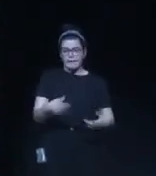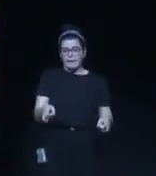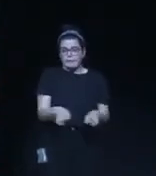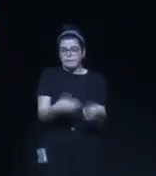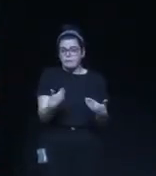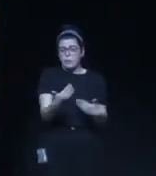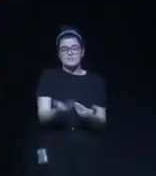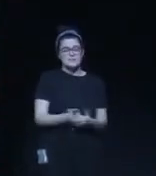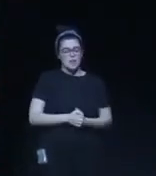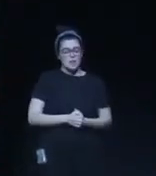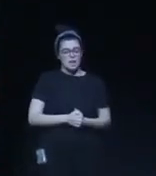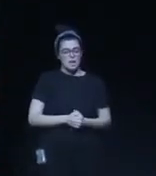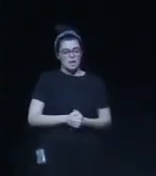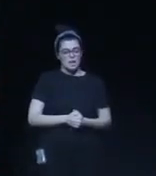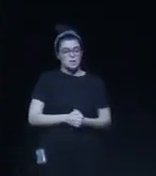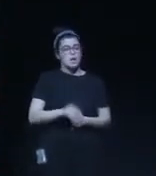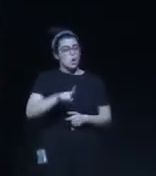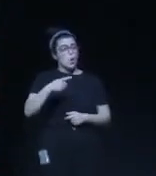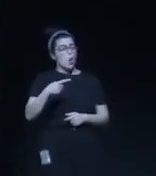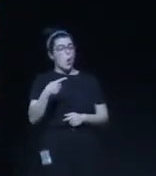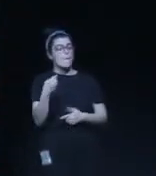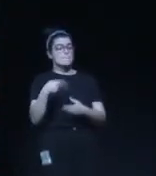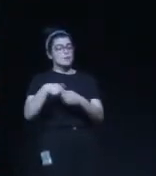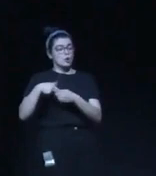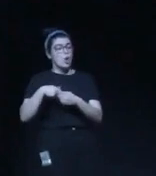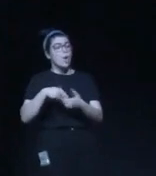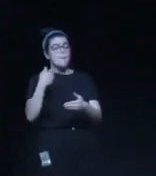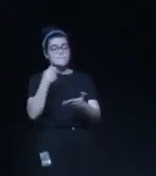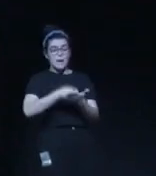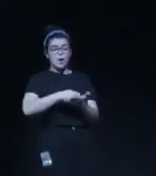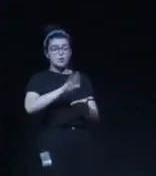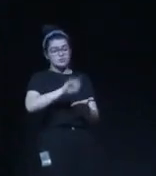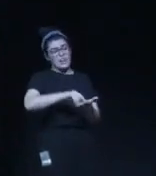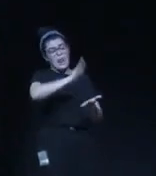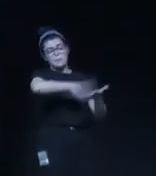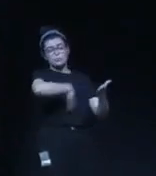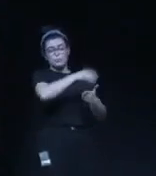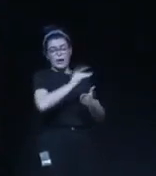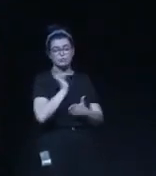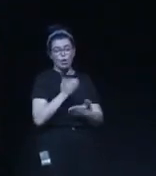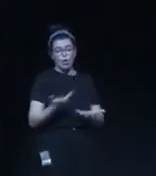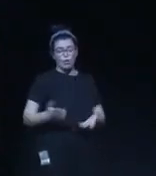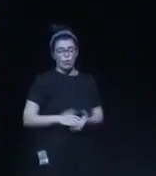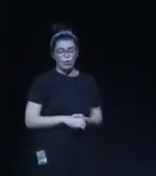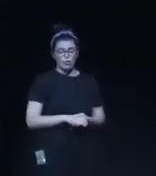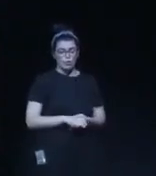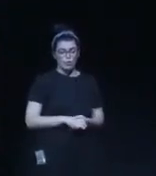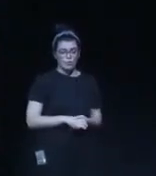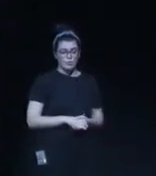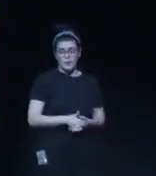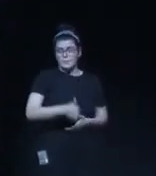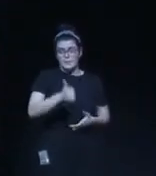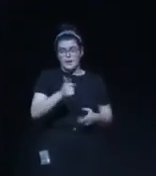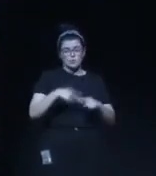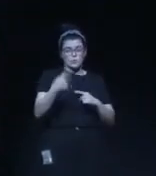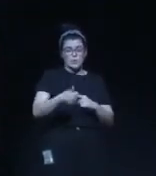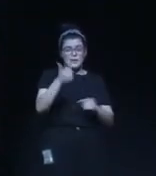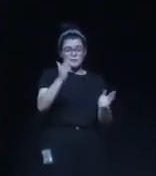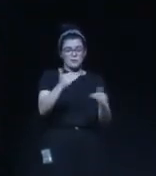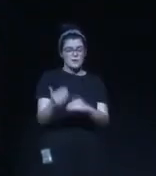pagaron a lo mejor más que el vertido al río. Pues. Pero no ocurre nada. Nada de